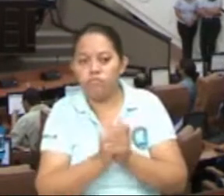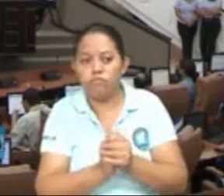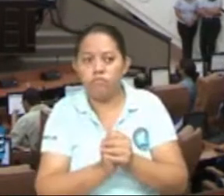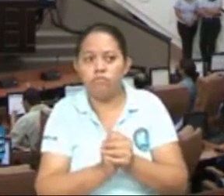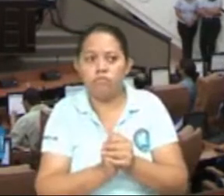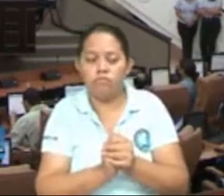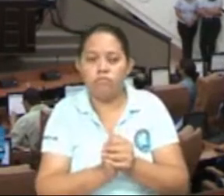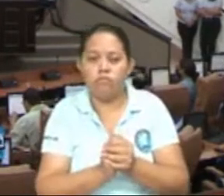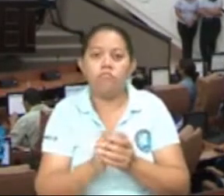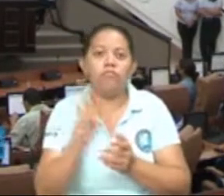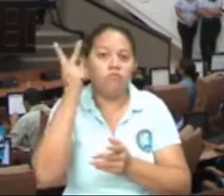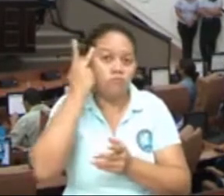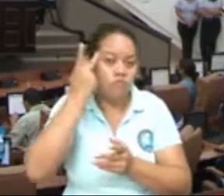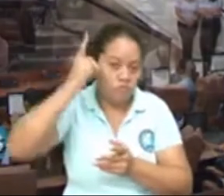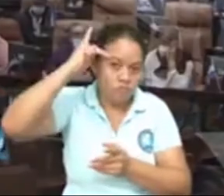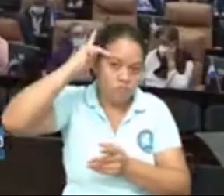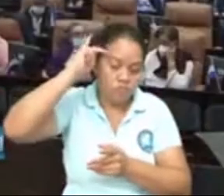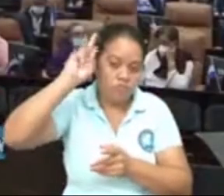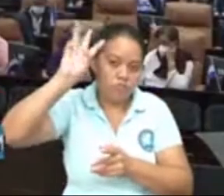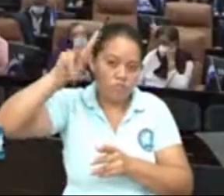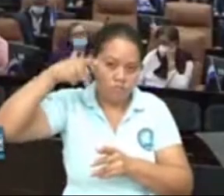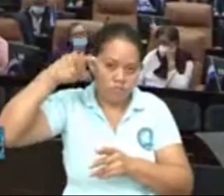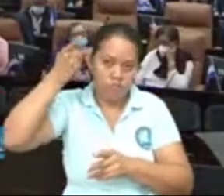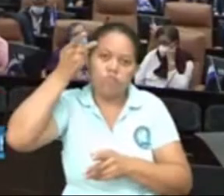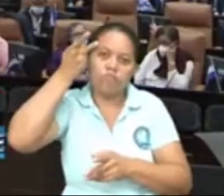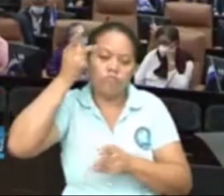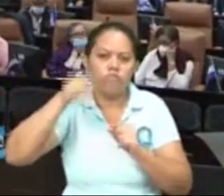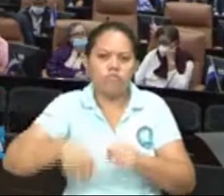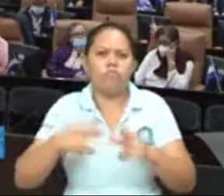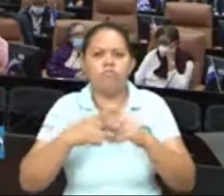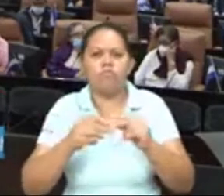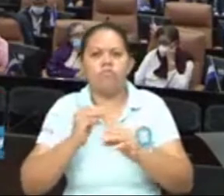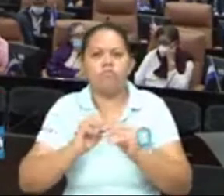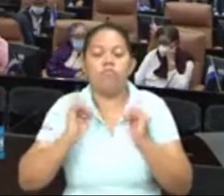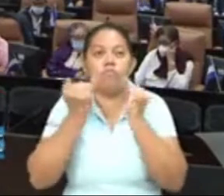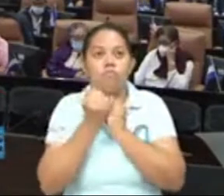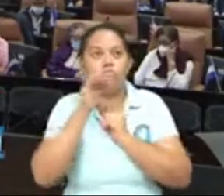articular políticas en materia espacial,